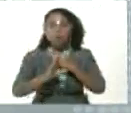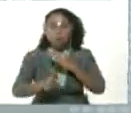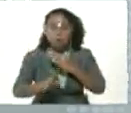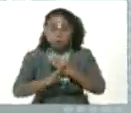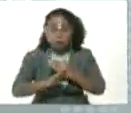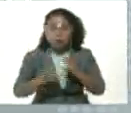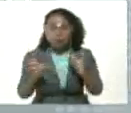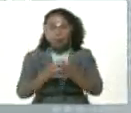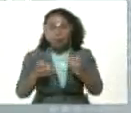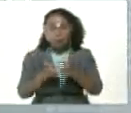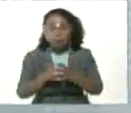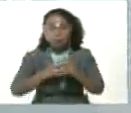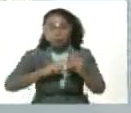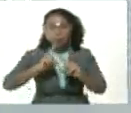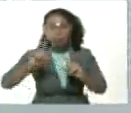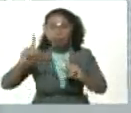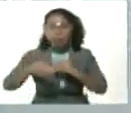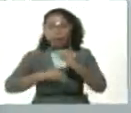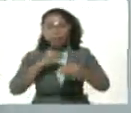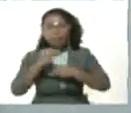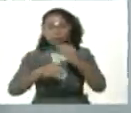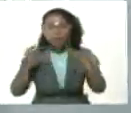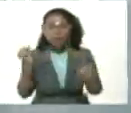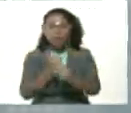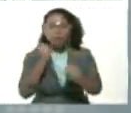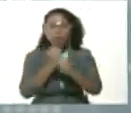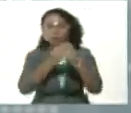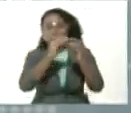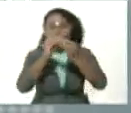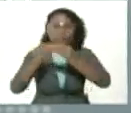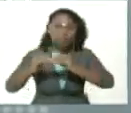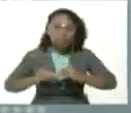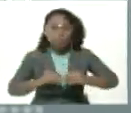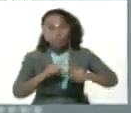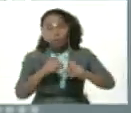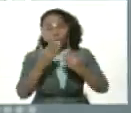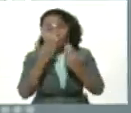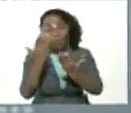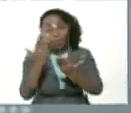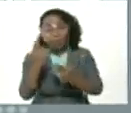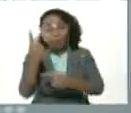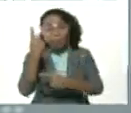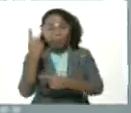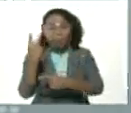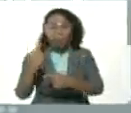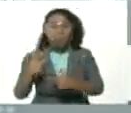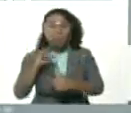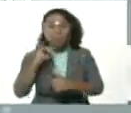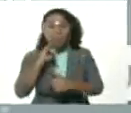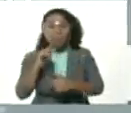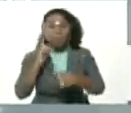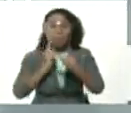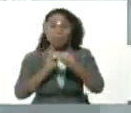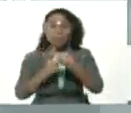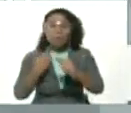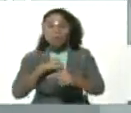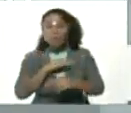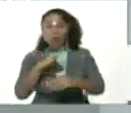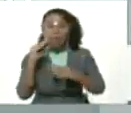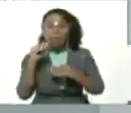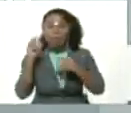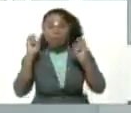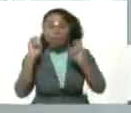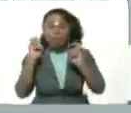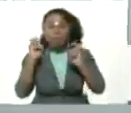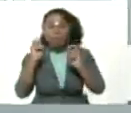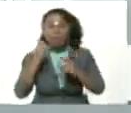el equipo de Corpoelec haciendo los trabajos de recuperación, pero fíjense, una de las primeras noticias positivas que estamos hablando por la señal